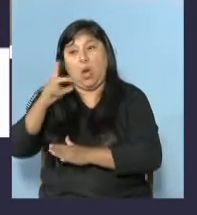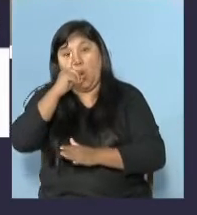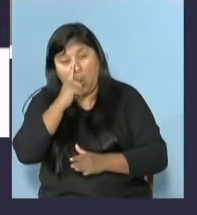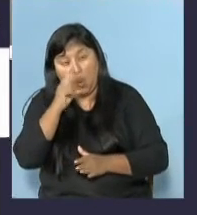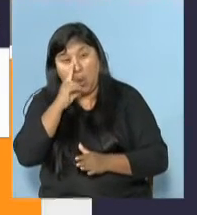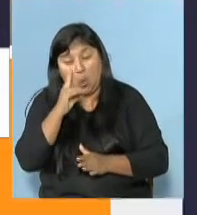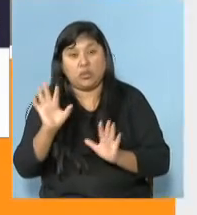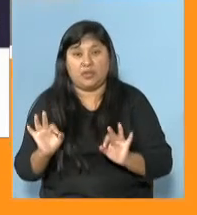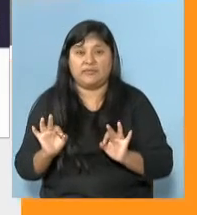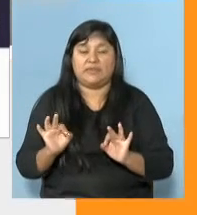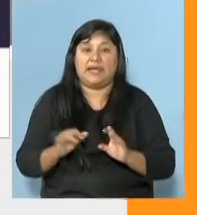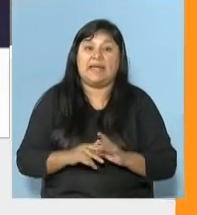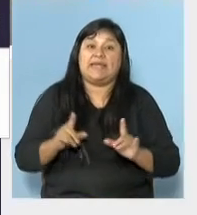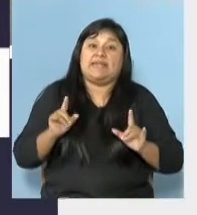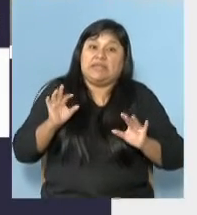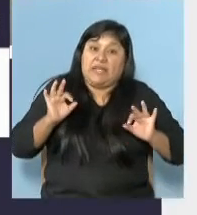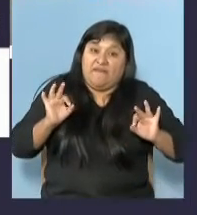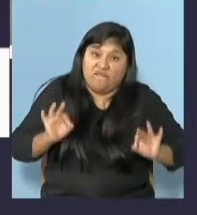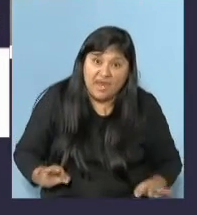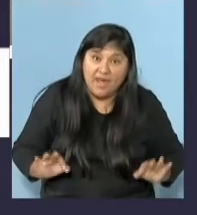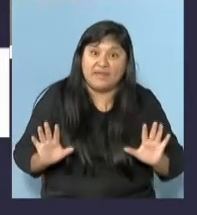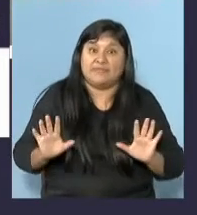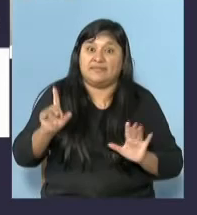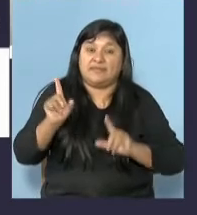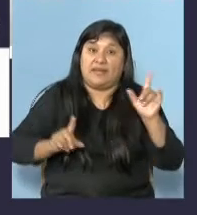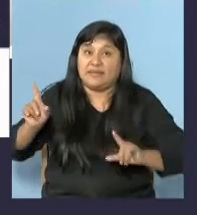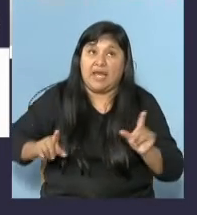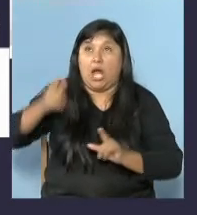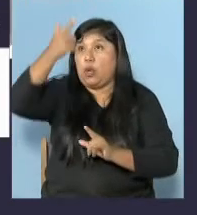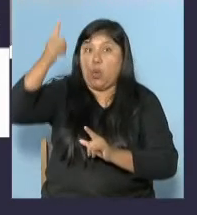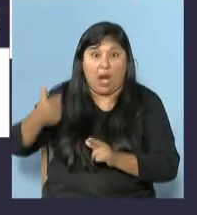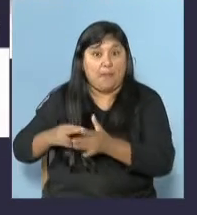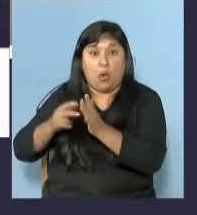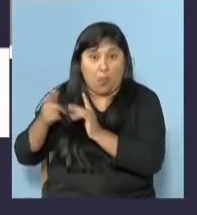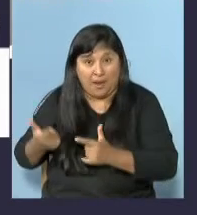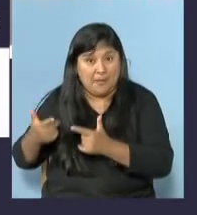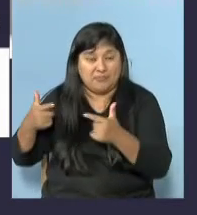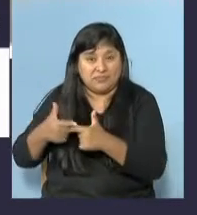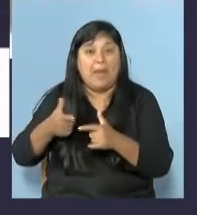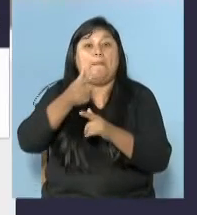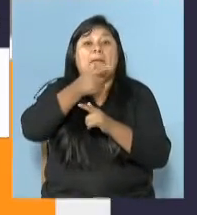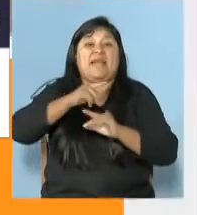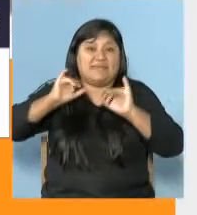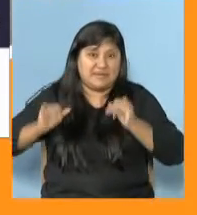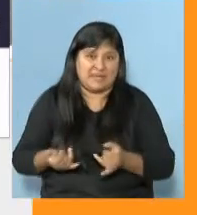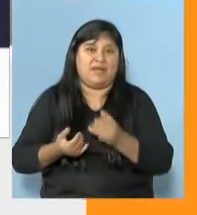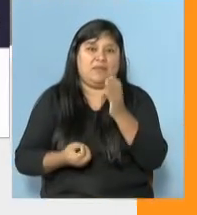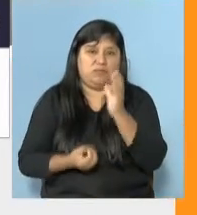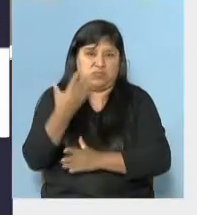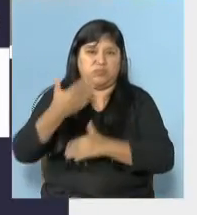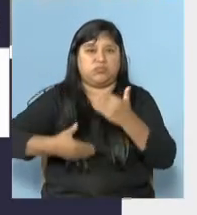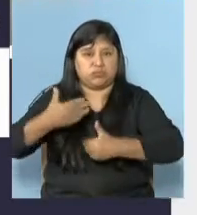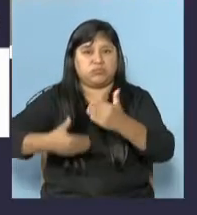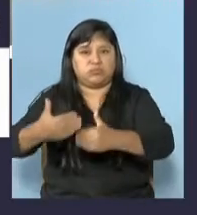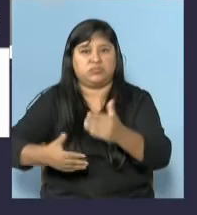Y resalto esto, si todo sale bien y no hay ningún contratiempo, podría estar iniciándose la producción acá